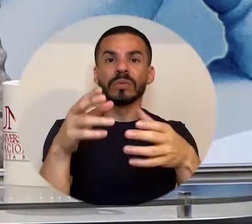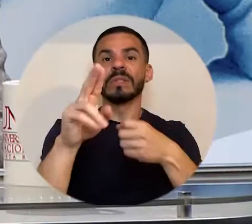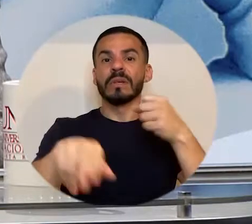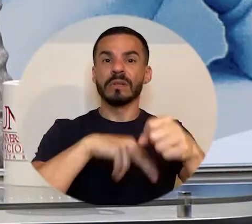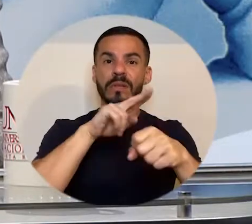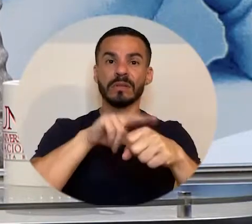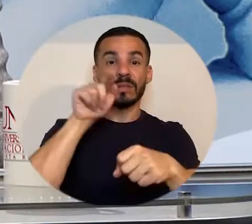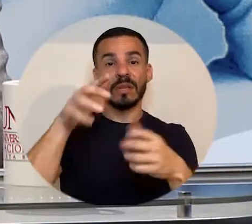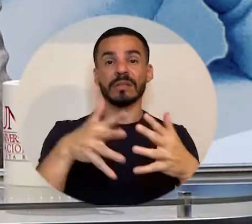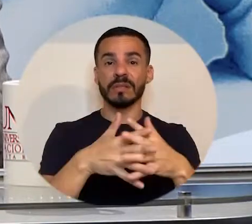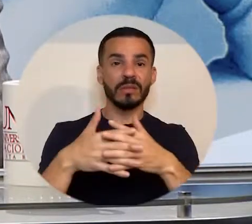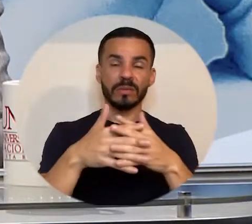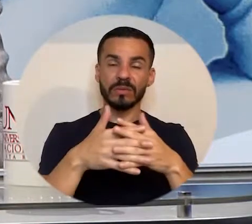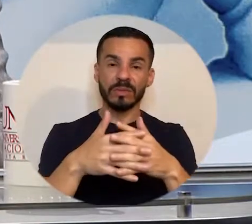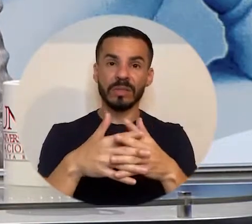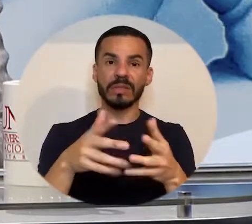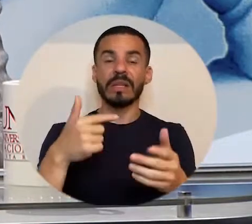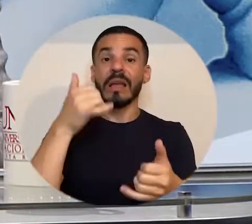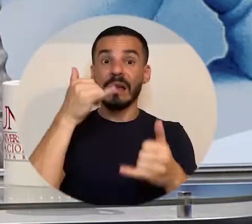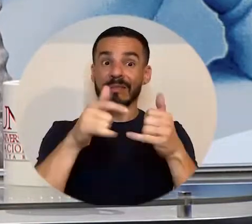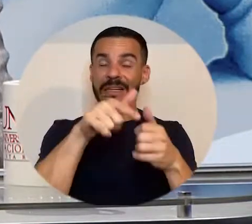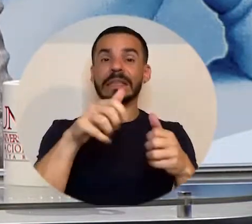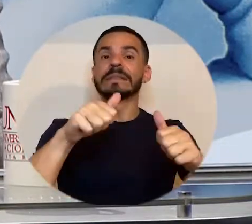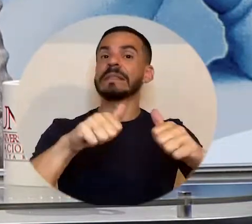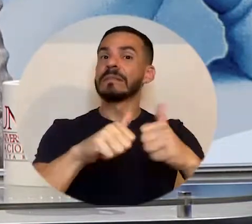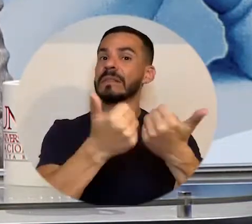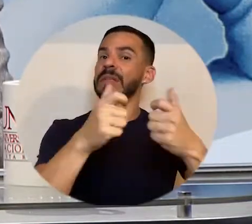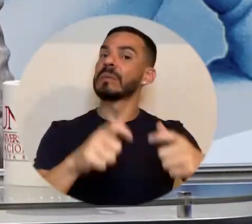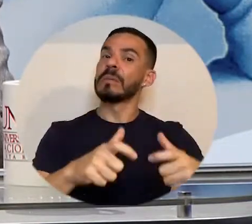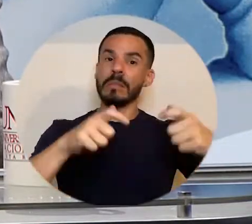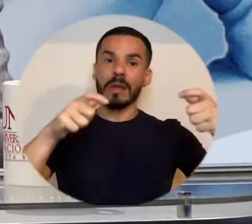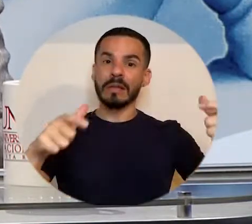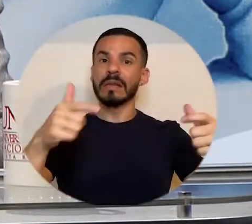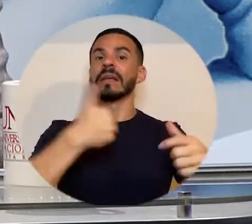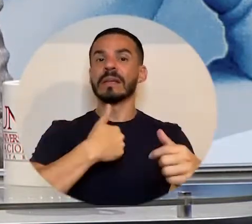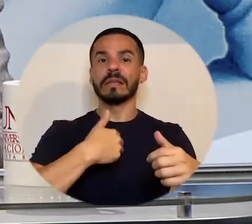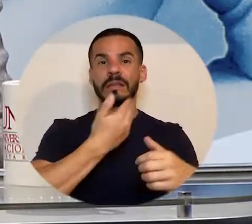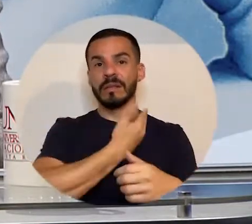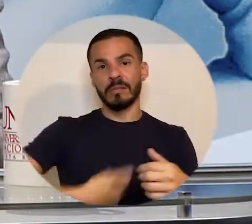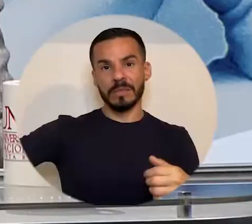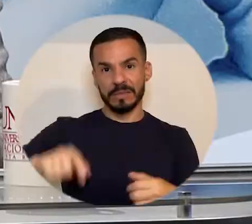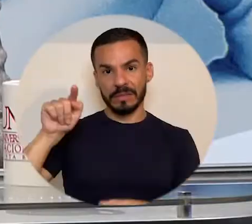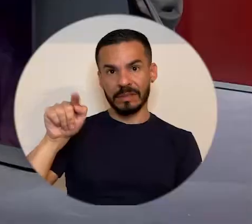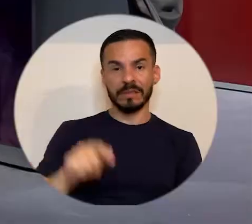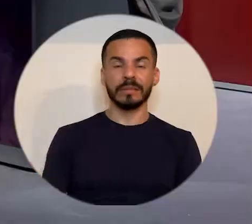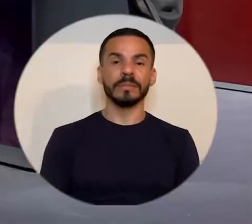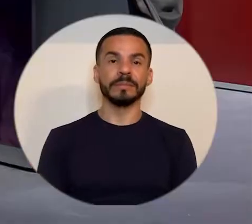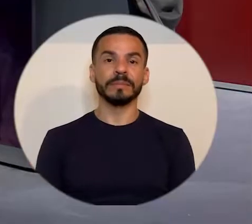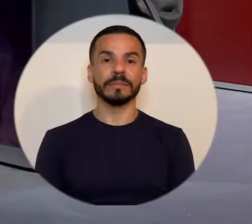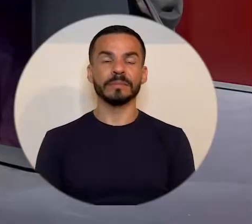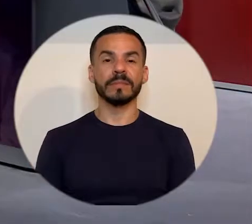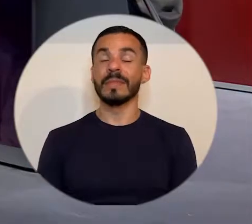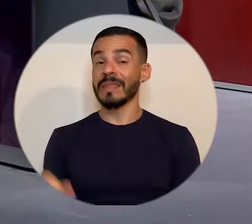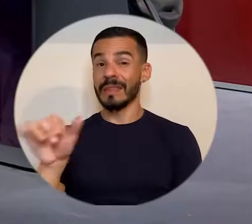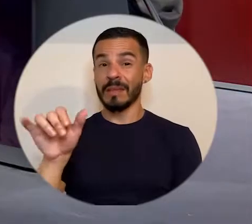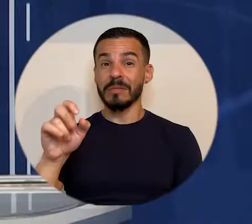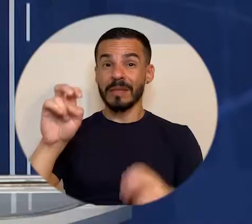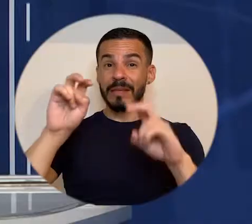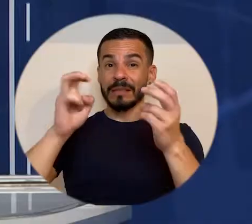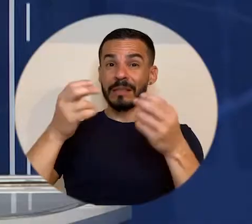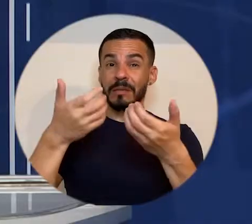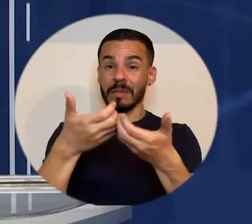Estados Unidos, que al final yo creo que es el gran reto que tiene la presidencia de Biden. Y también el tema de